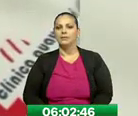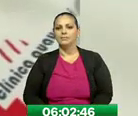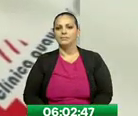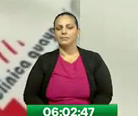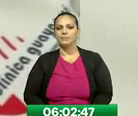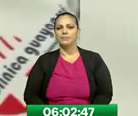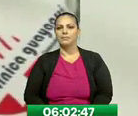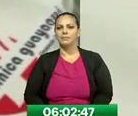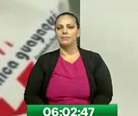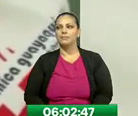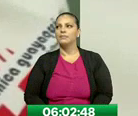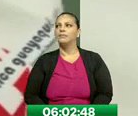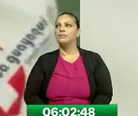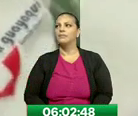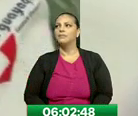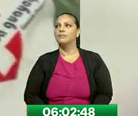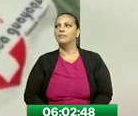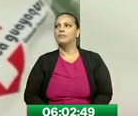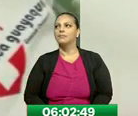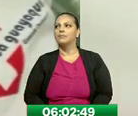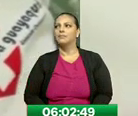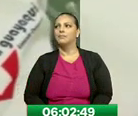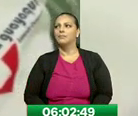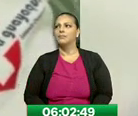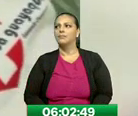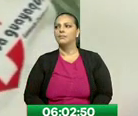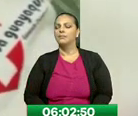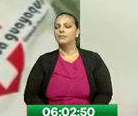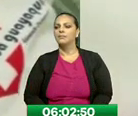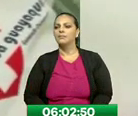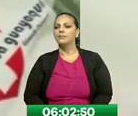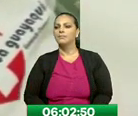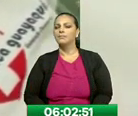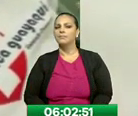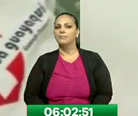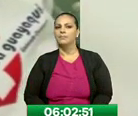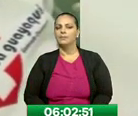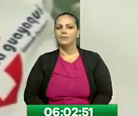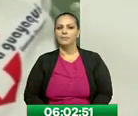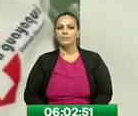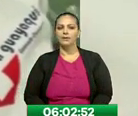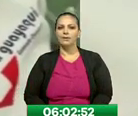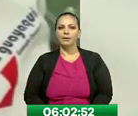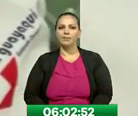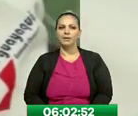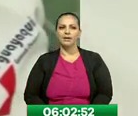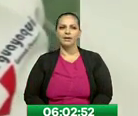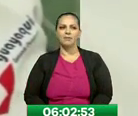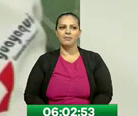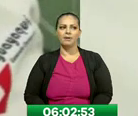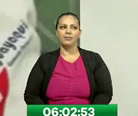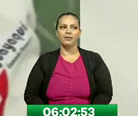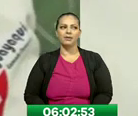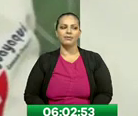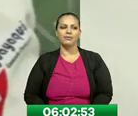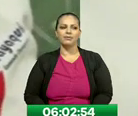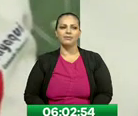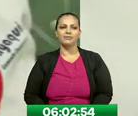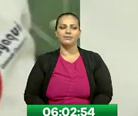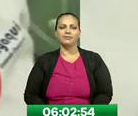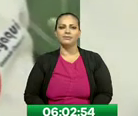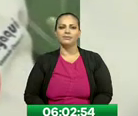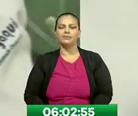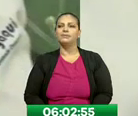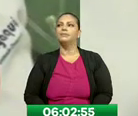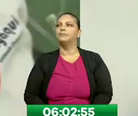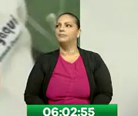Y Francisco Orellana, porque estaban realizando trabajo de semáforo, entonces estábamos cerrando la calle. Un carro se quiere meter por entre los conos y yo me